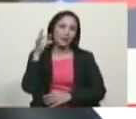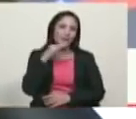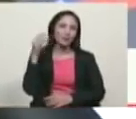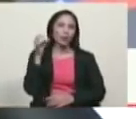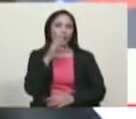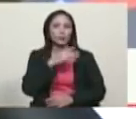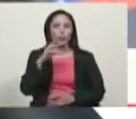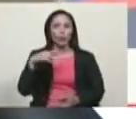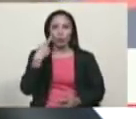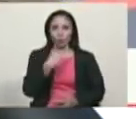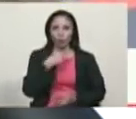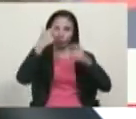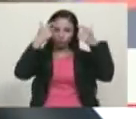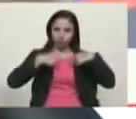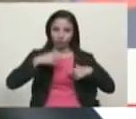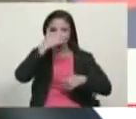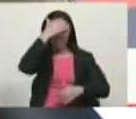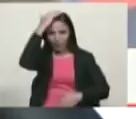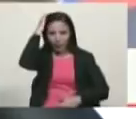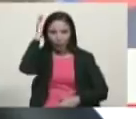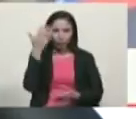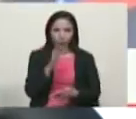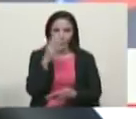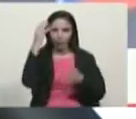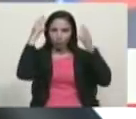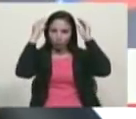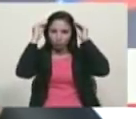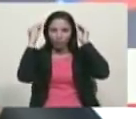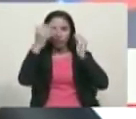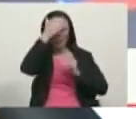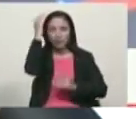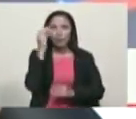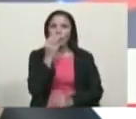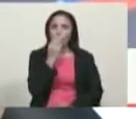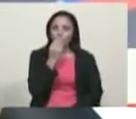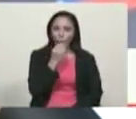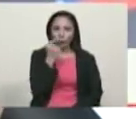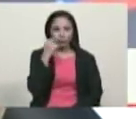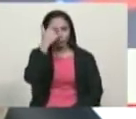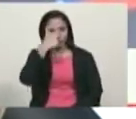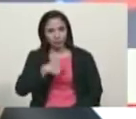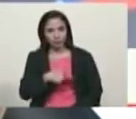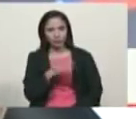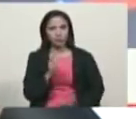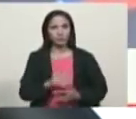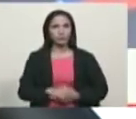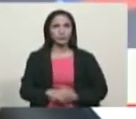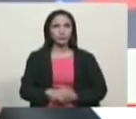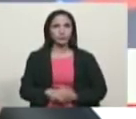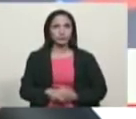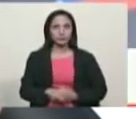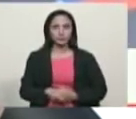más o menos una persona así con el pelo que yo tengo, el cabello, los bigotes, tipo así Stalin.